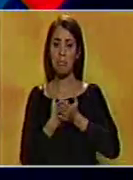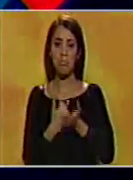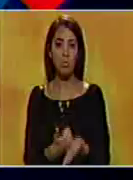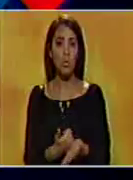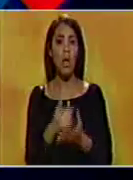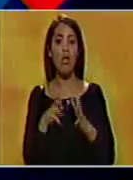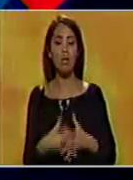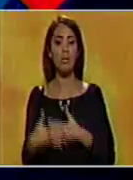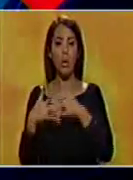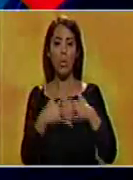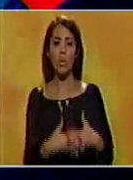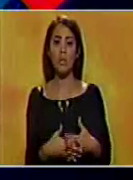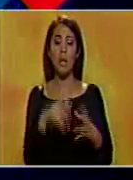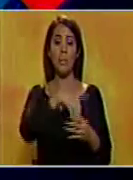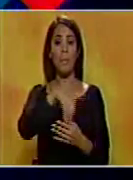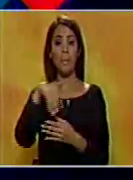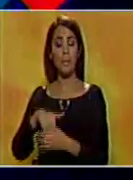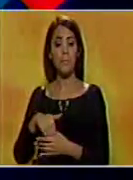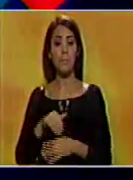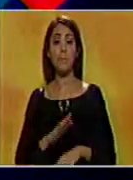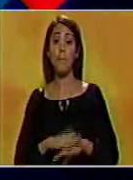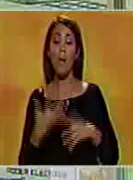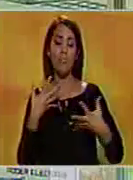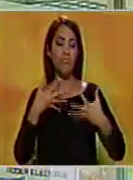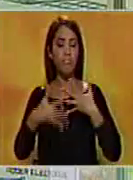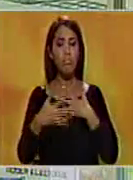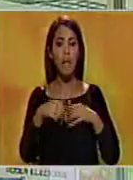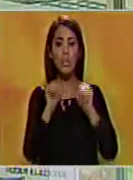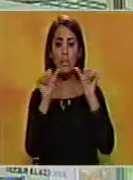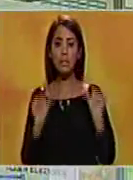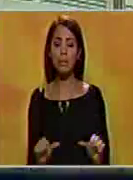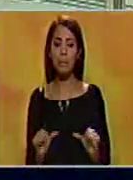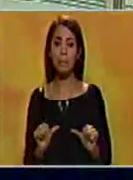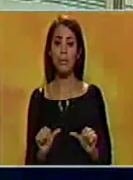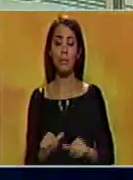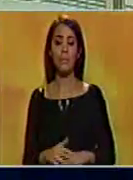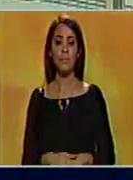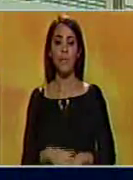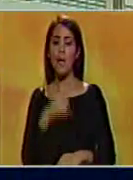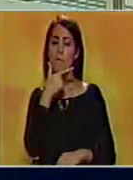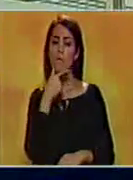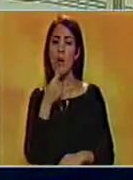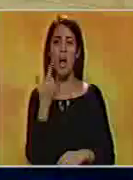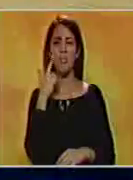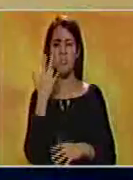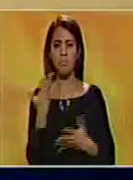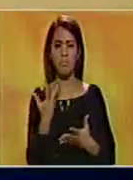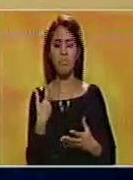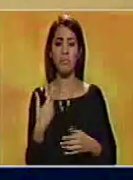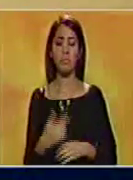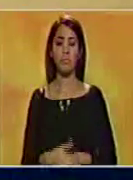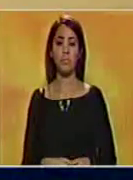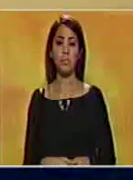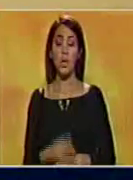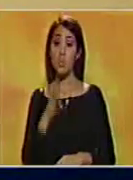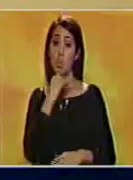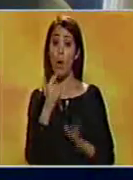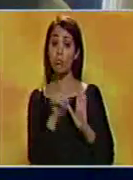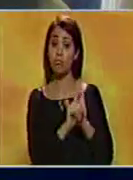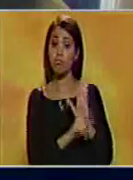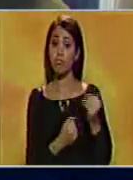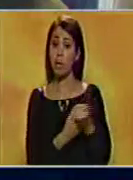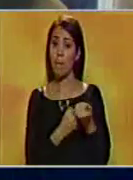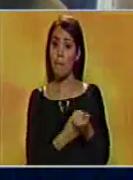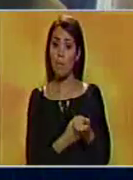eeuu en materia electoral pues la transparencia del sistema norteamericano es fácilmente cuestionable pues no ofrece garantías en